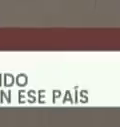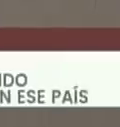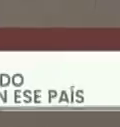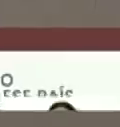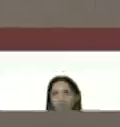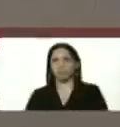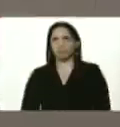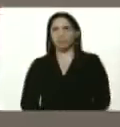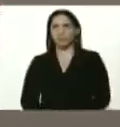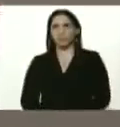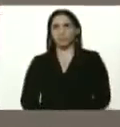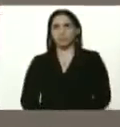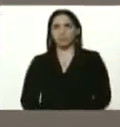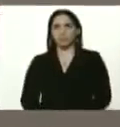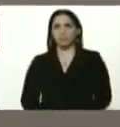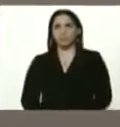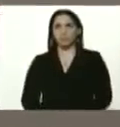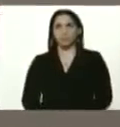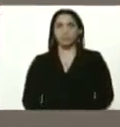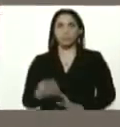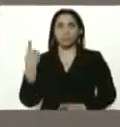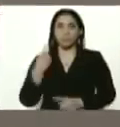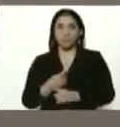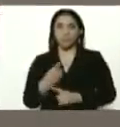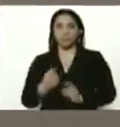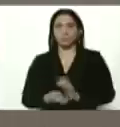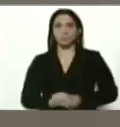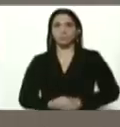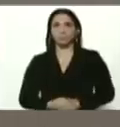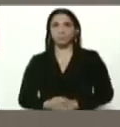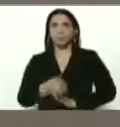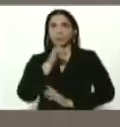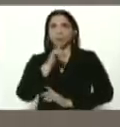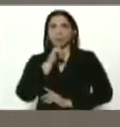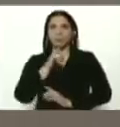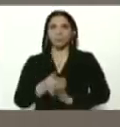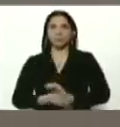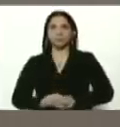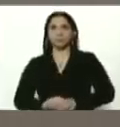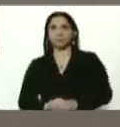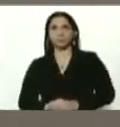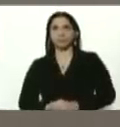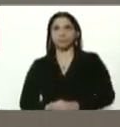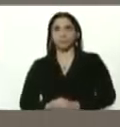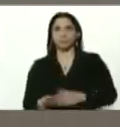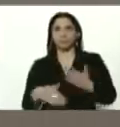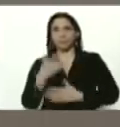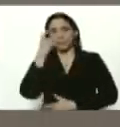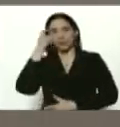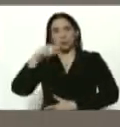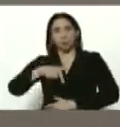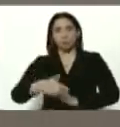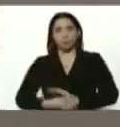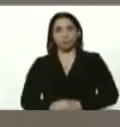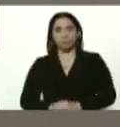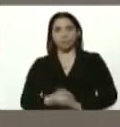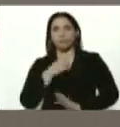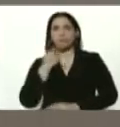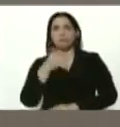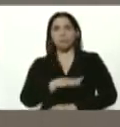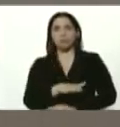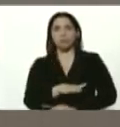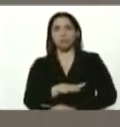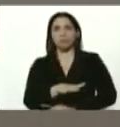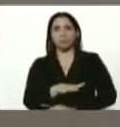COVID-19. Tenemos que reportar al día de hoy el